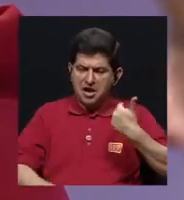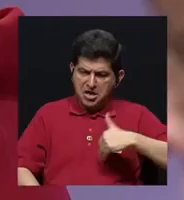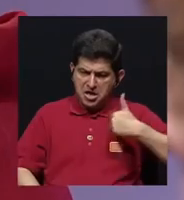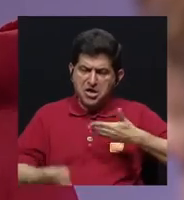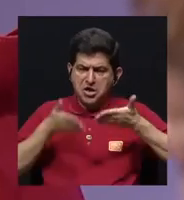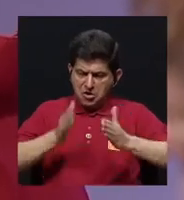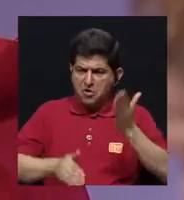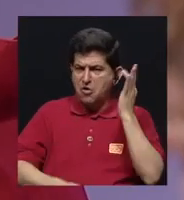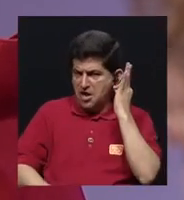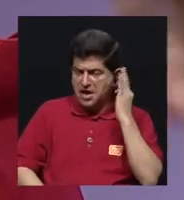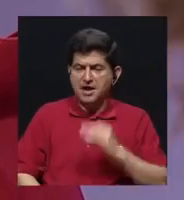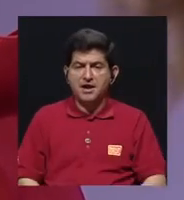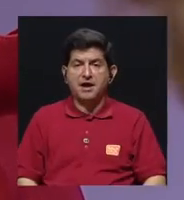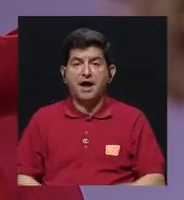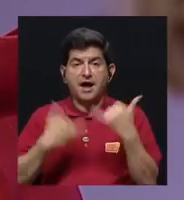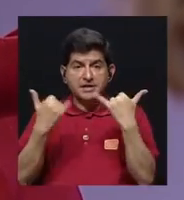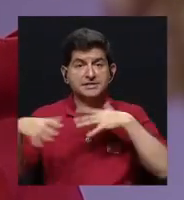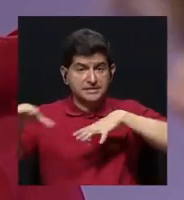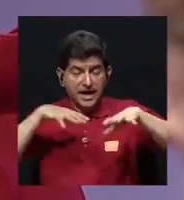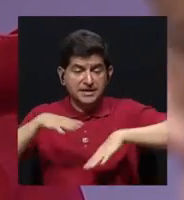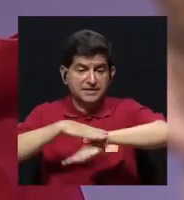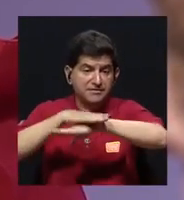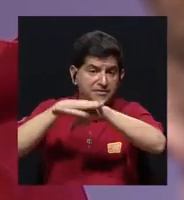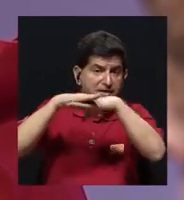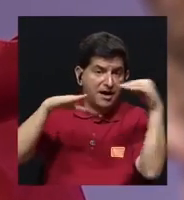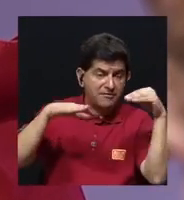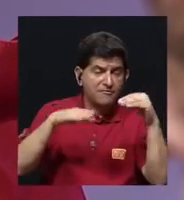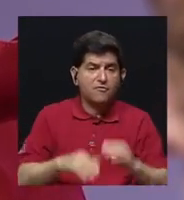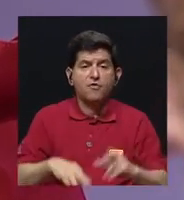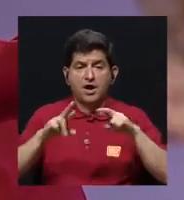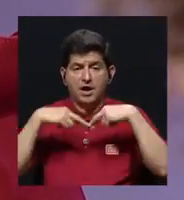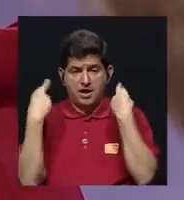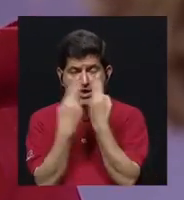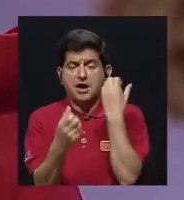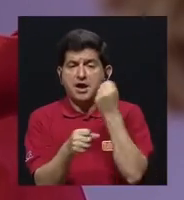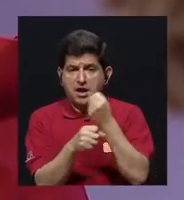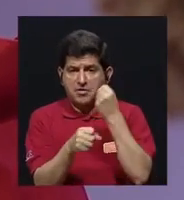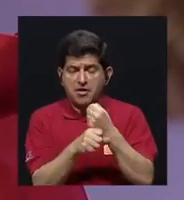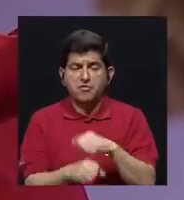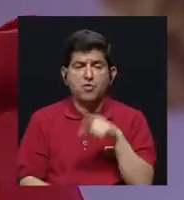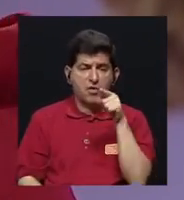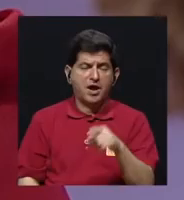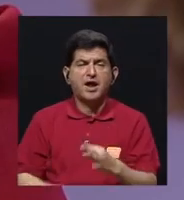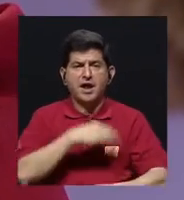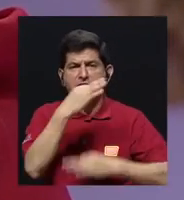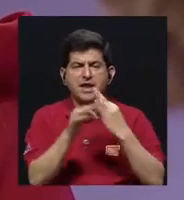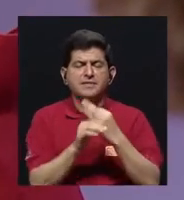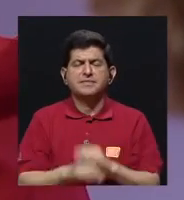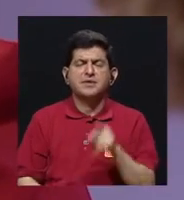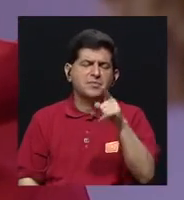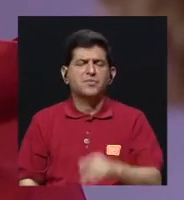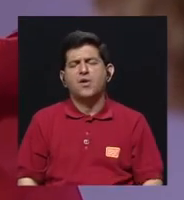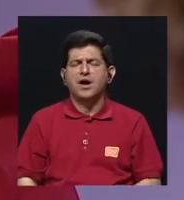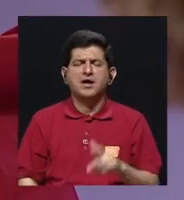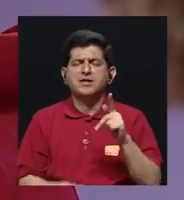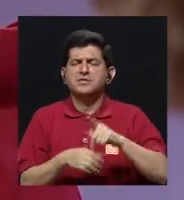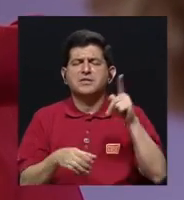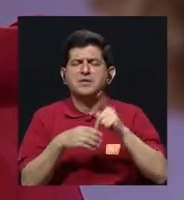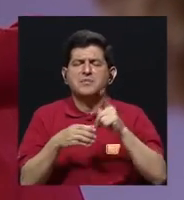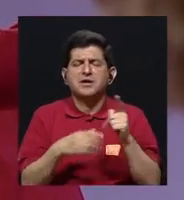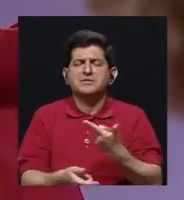hacíamos actividades fuera de la sesión de trabajo, que esa sesión era tipo tertulia, una